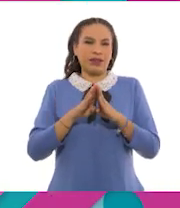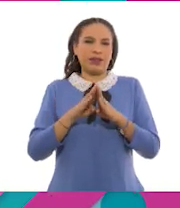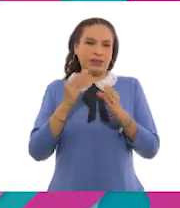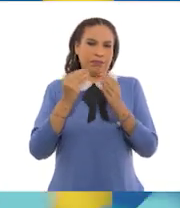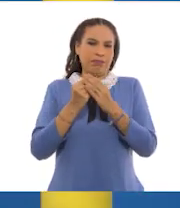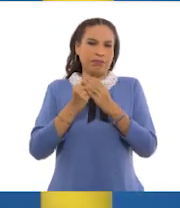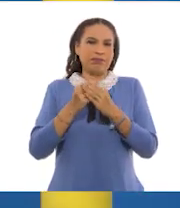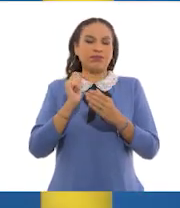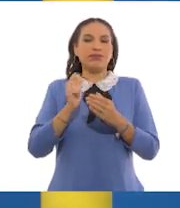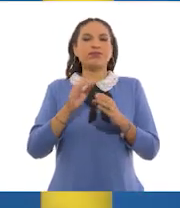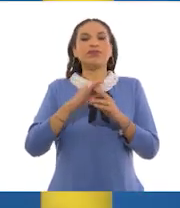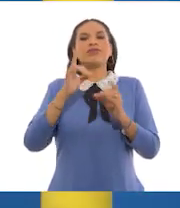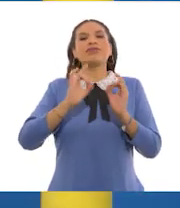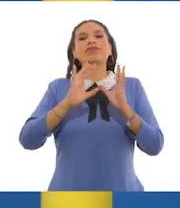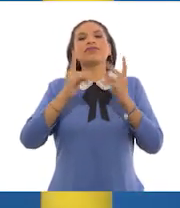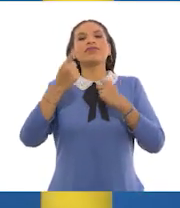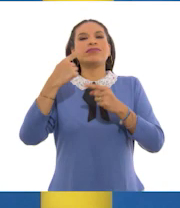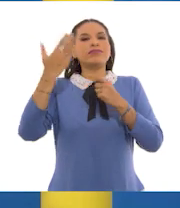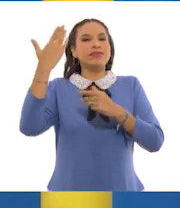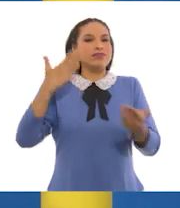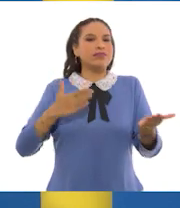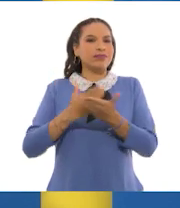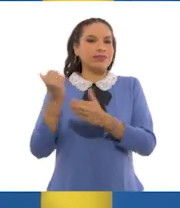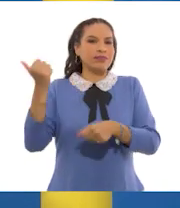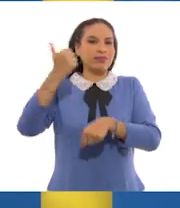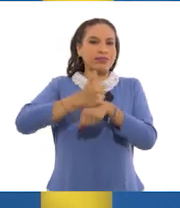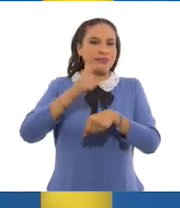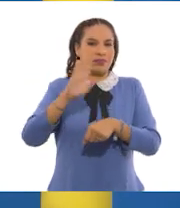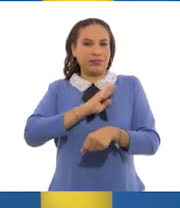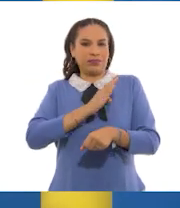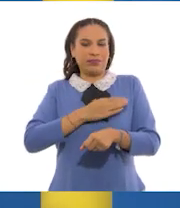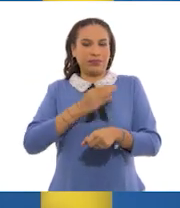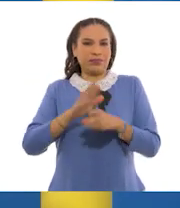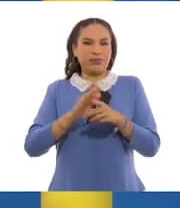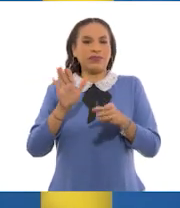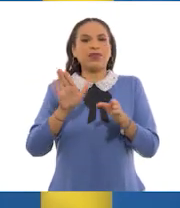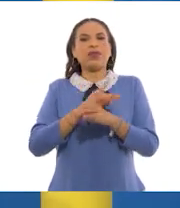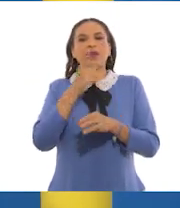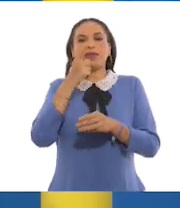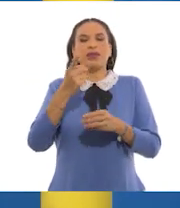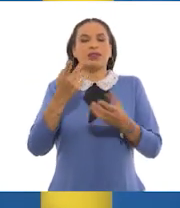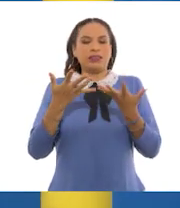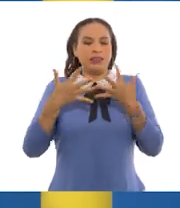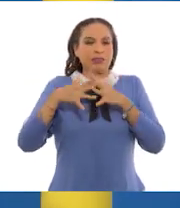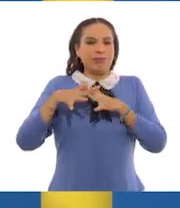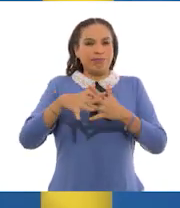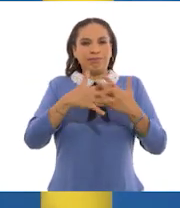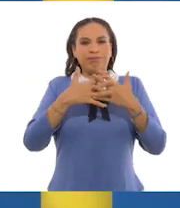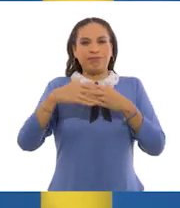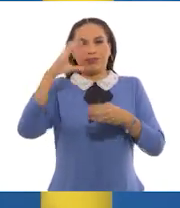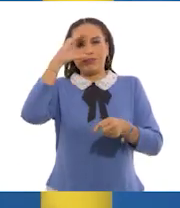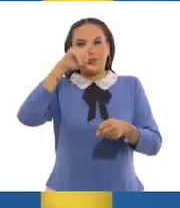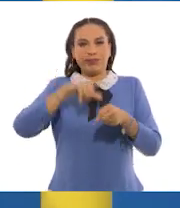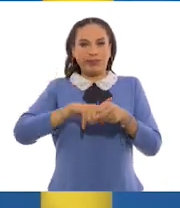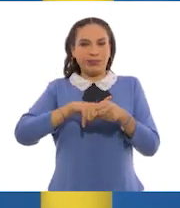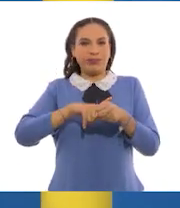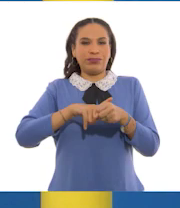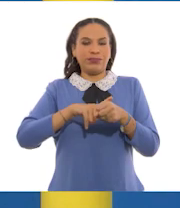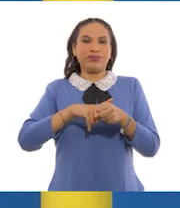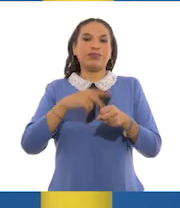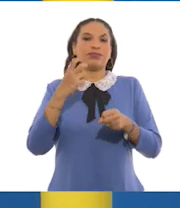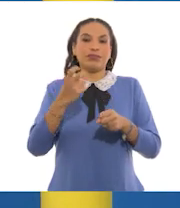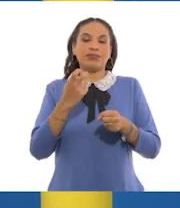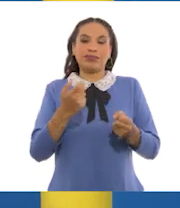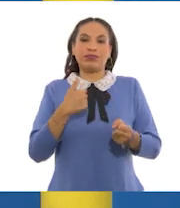en la clase sobre las consecuencias de la conquista, ¿no? Que lo que había pasado era una mezcolanza de culturas y